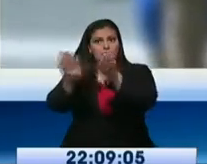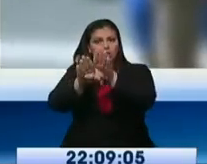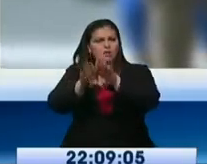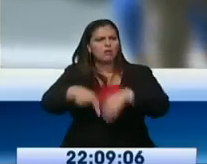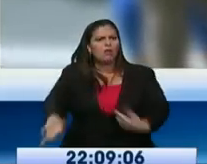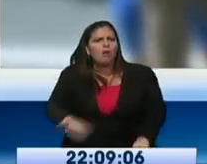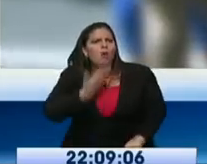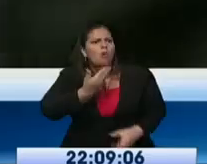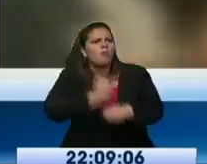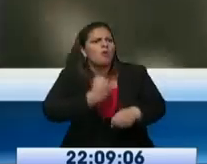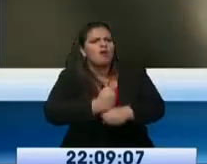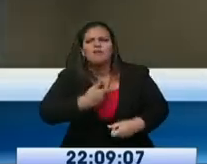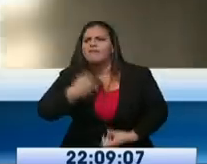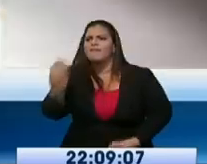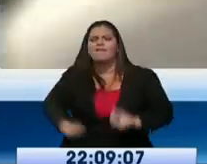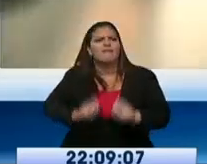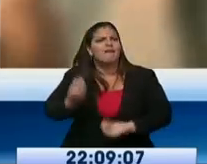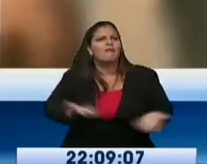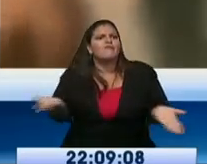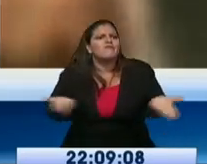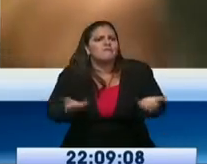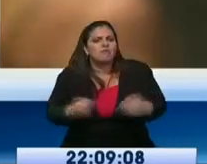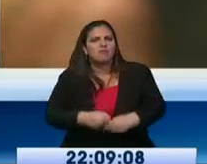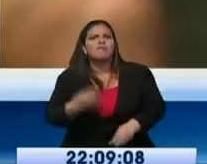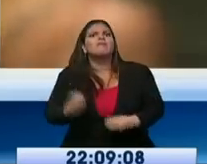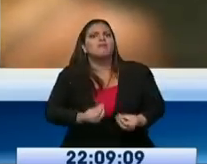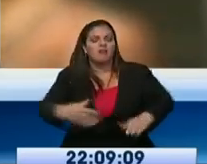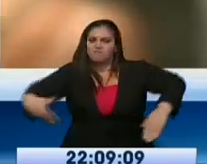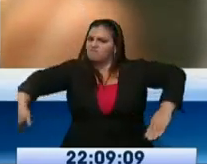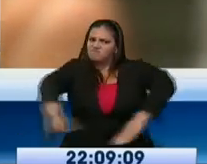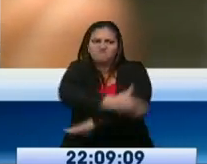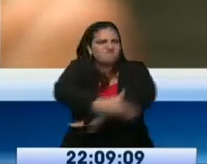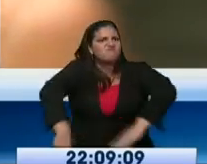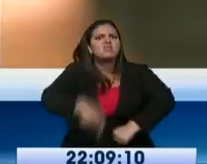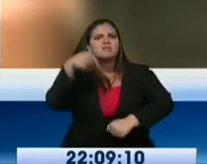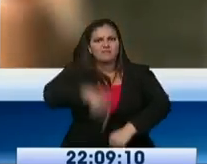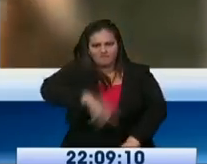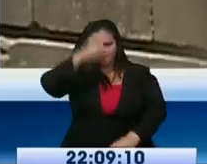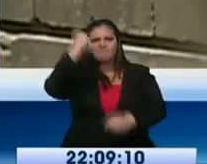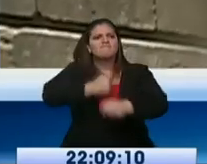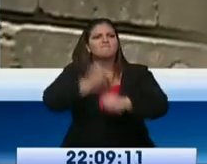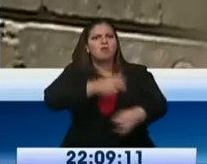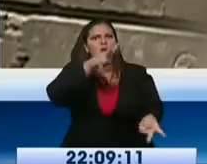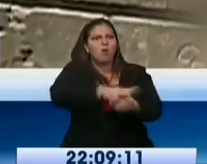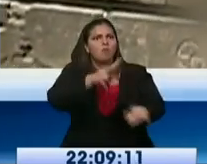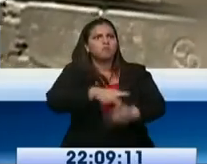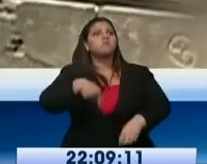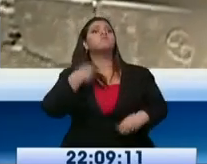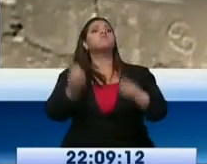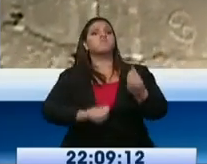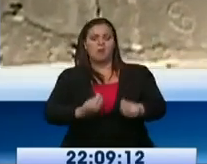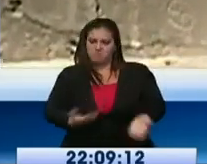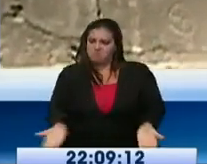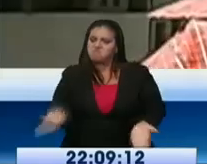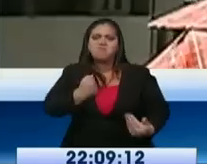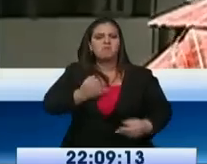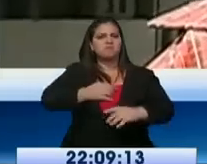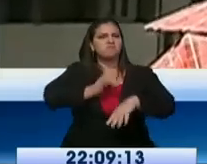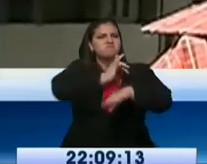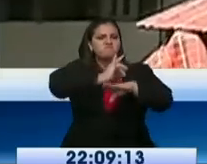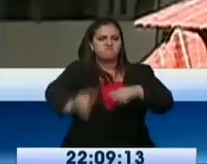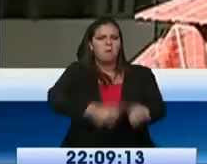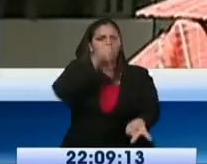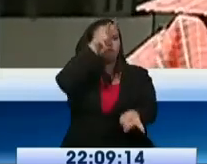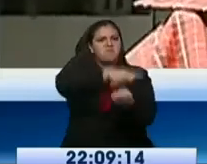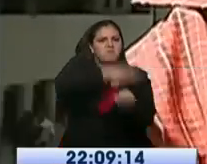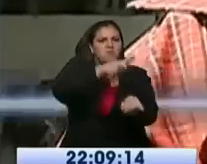vía pública. Y una de las chicas no esperó mucho y cumplió la amenaza en una esquina. Mantuvo relaciones sexuales. Si eso quiere el